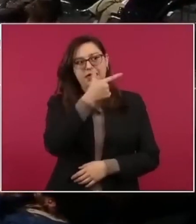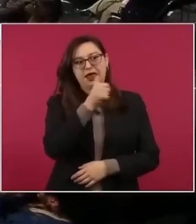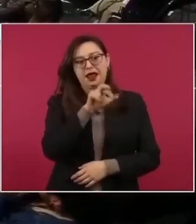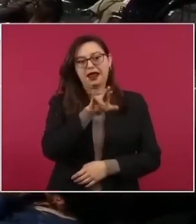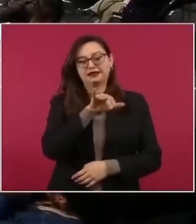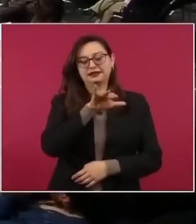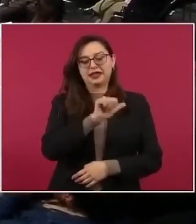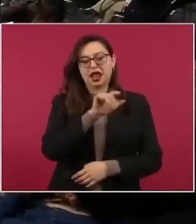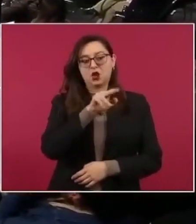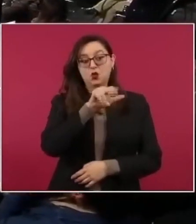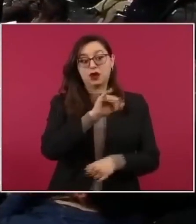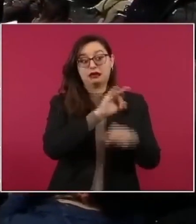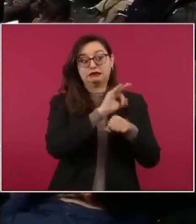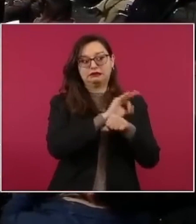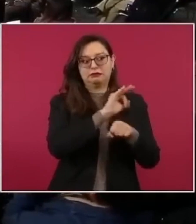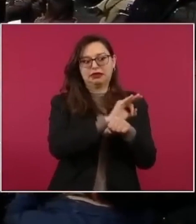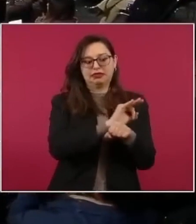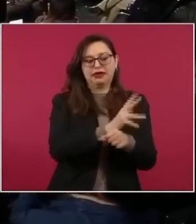como excusa